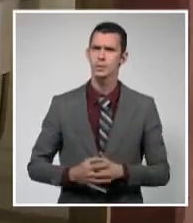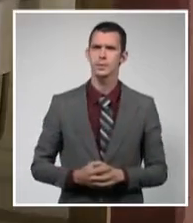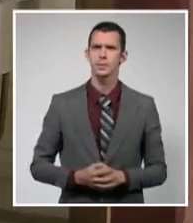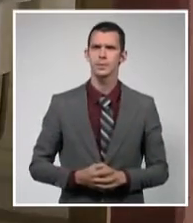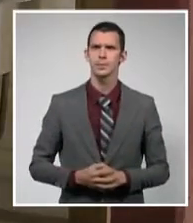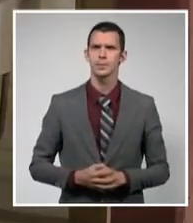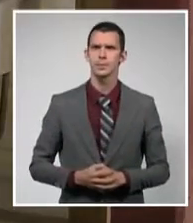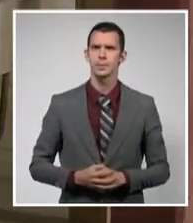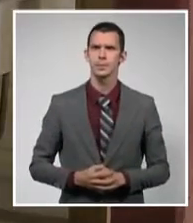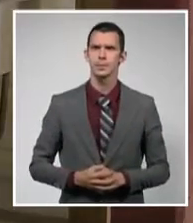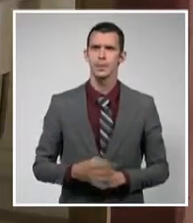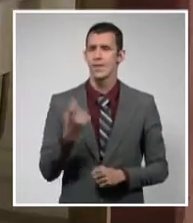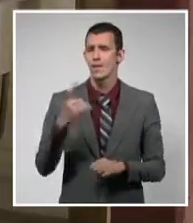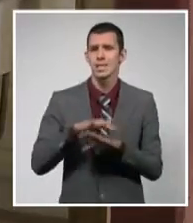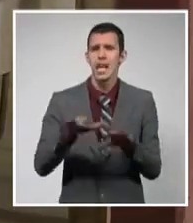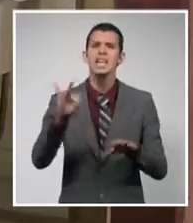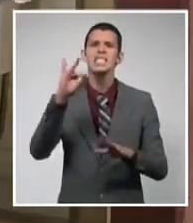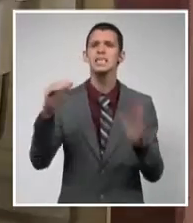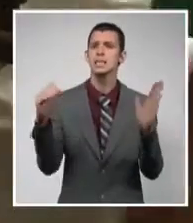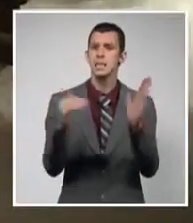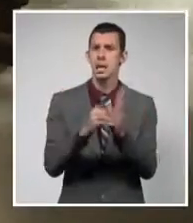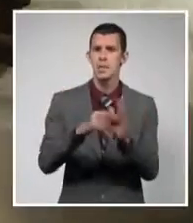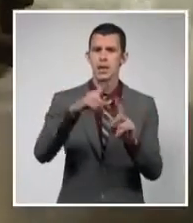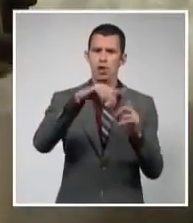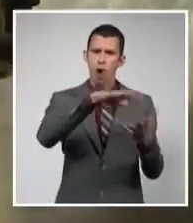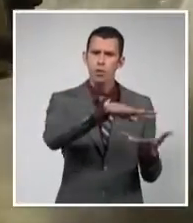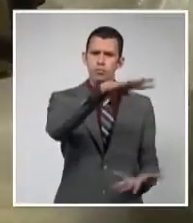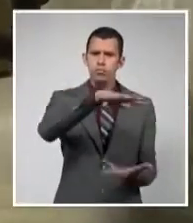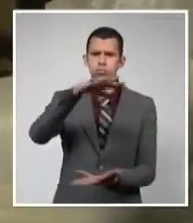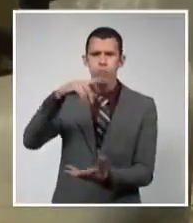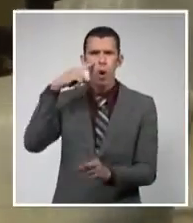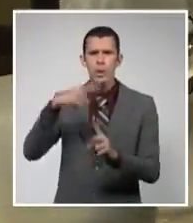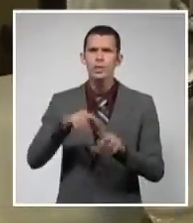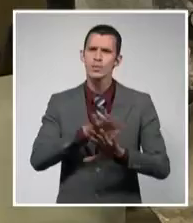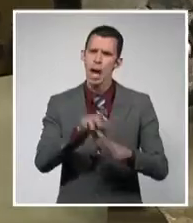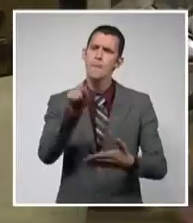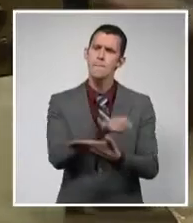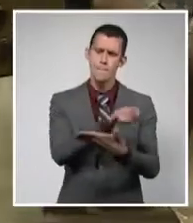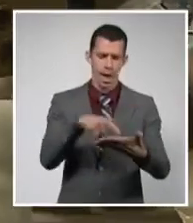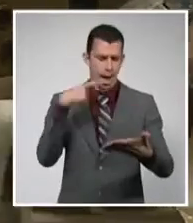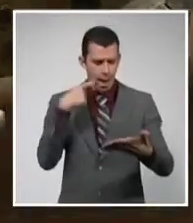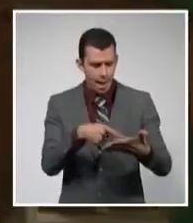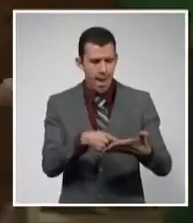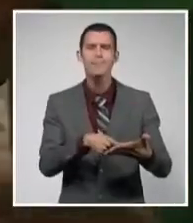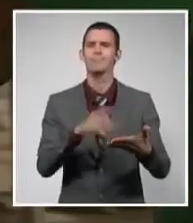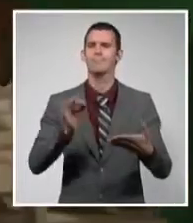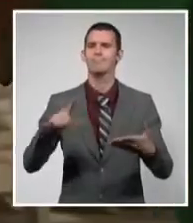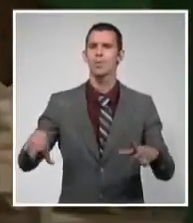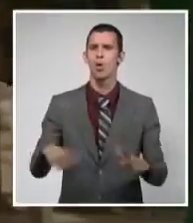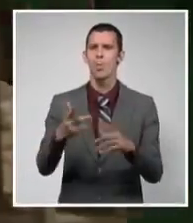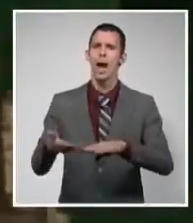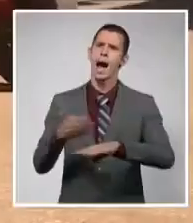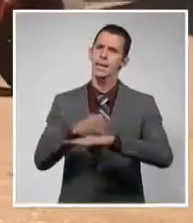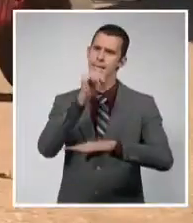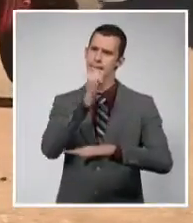7.000 toneladas faltan para consumar el propósito de llegar a la meta trazada antes del 31